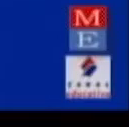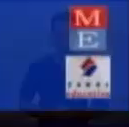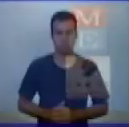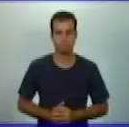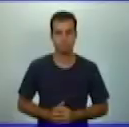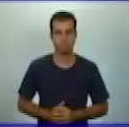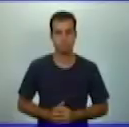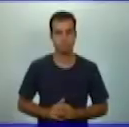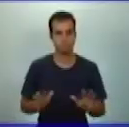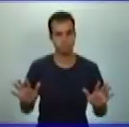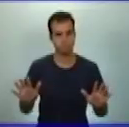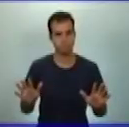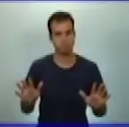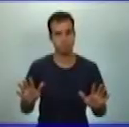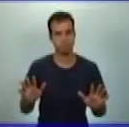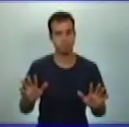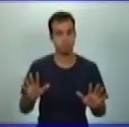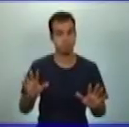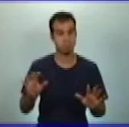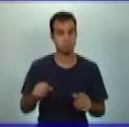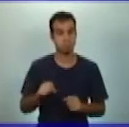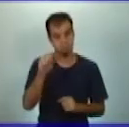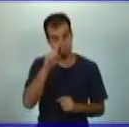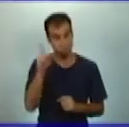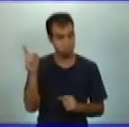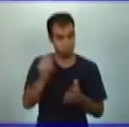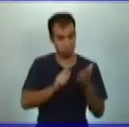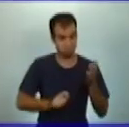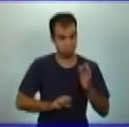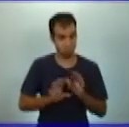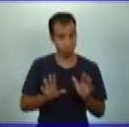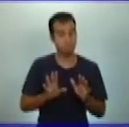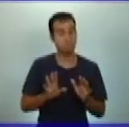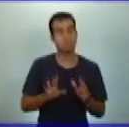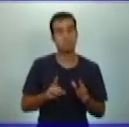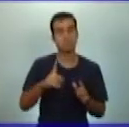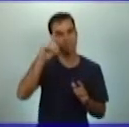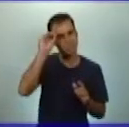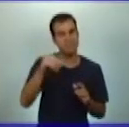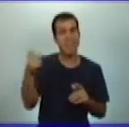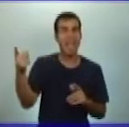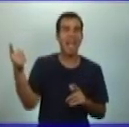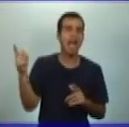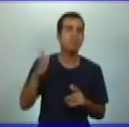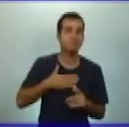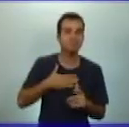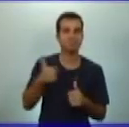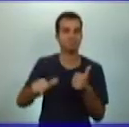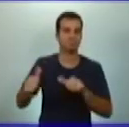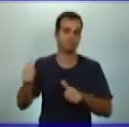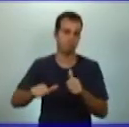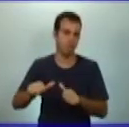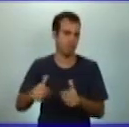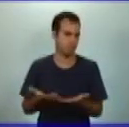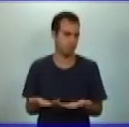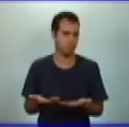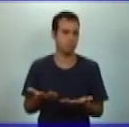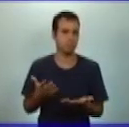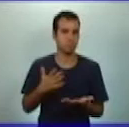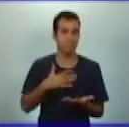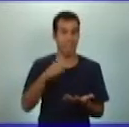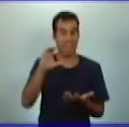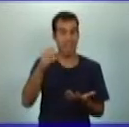Ahora bien, ya hemos completado y sabemos que estamos hablando de elementos químicos. Elementos químicos, en este caso el elemento